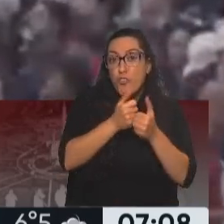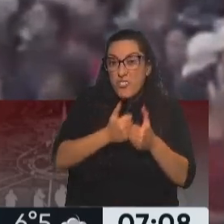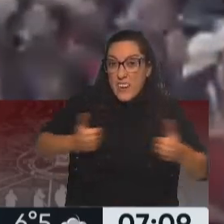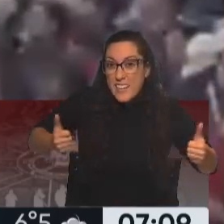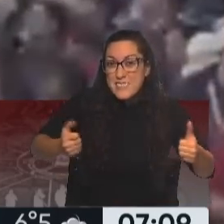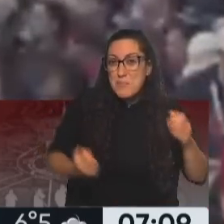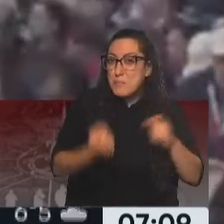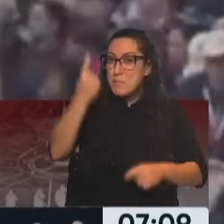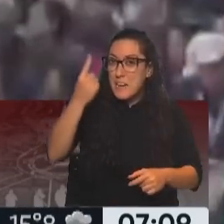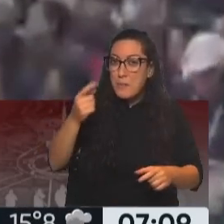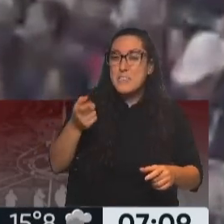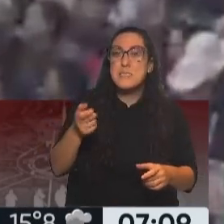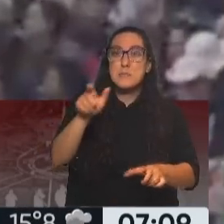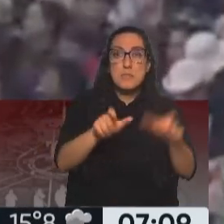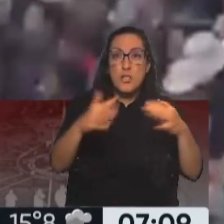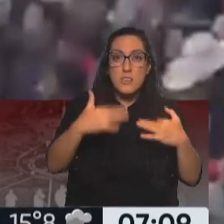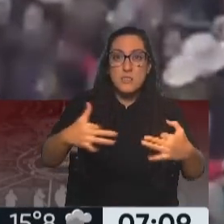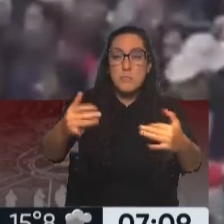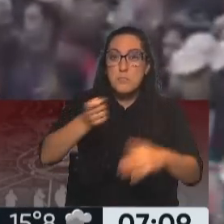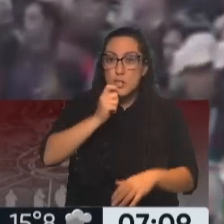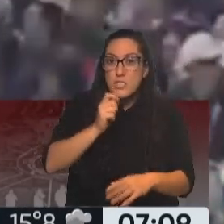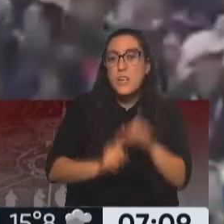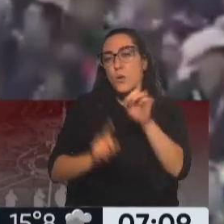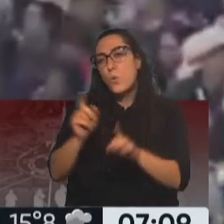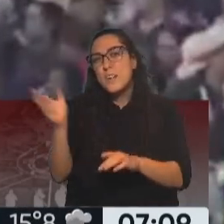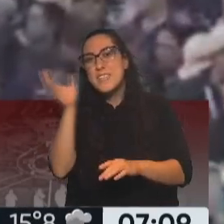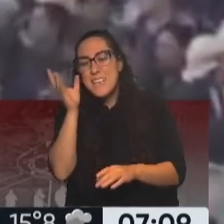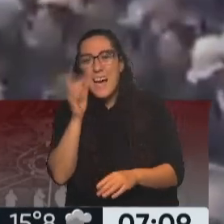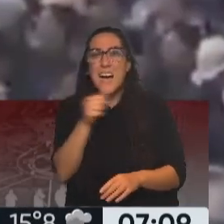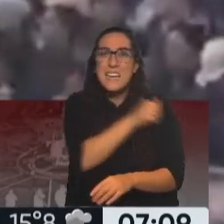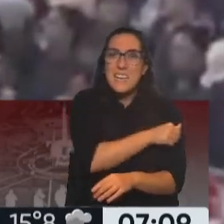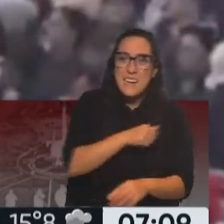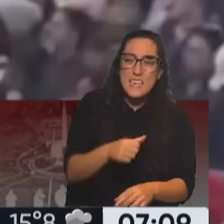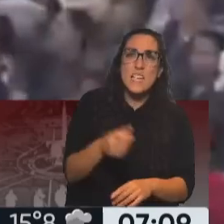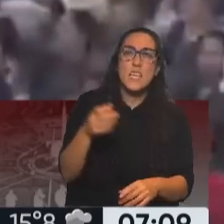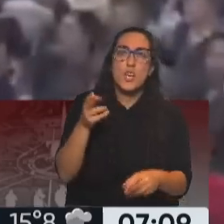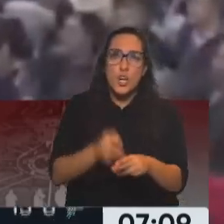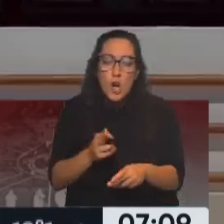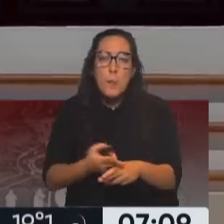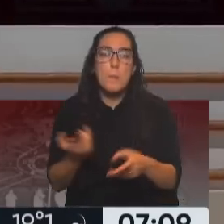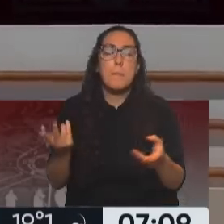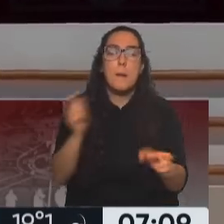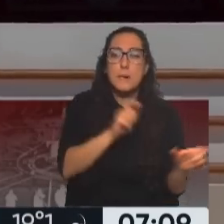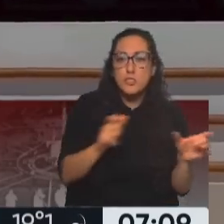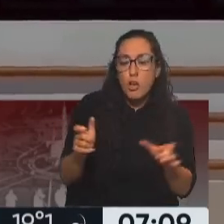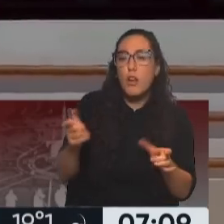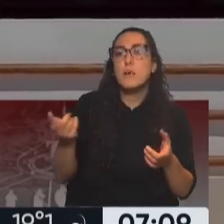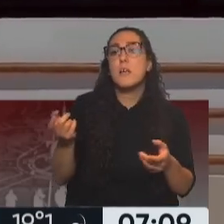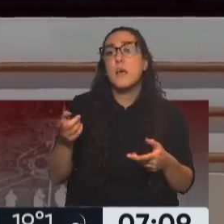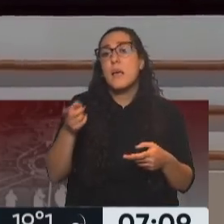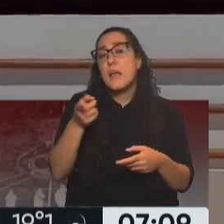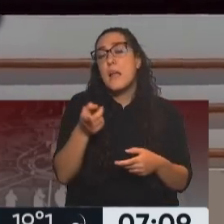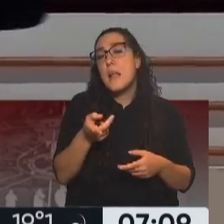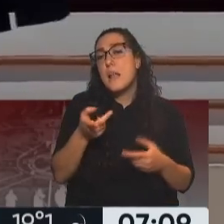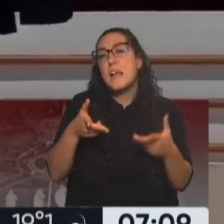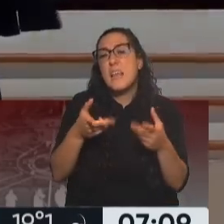o encuentro con los periodistas que hizo en el vuelo de Alitalia Río de Janeiro, Roma, en el cual dijo que soy yo para